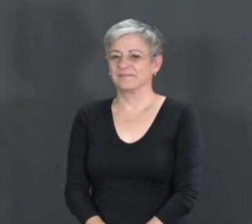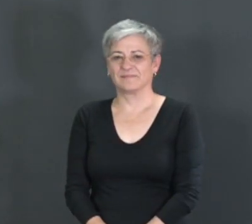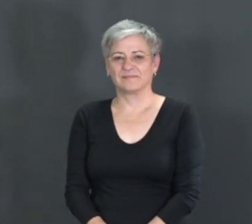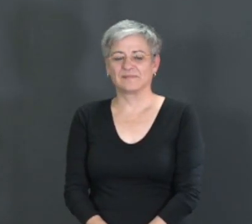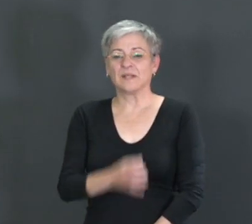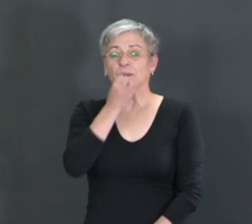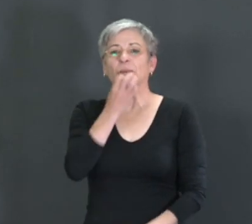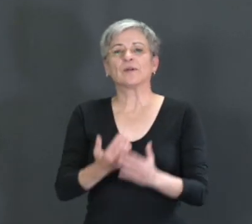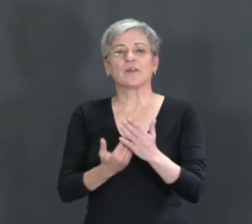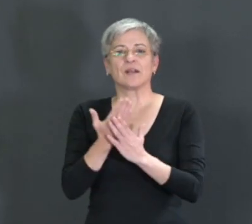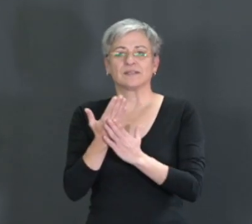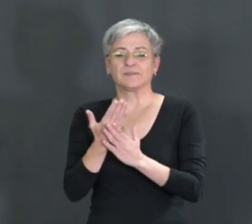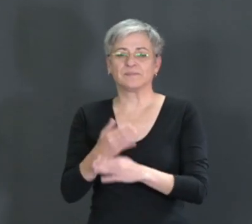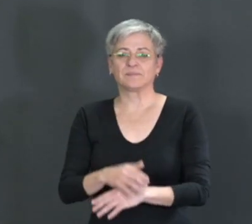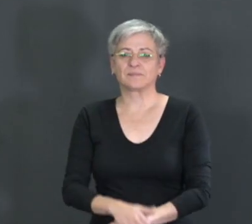Buenos días.